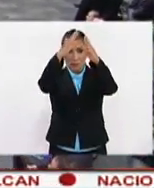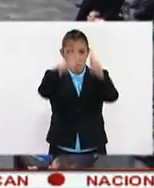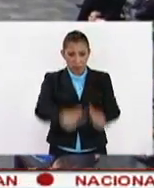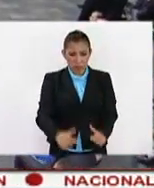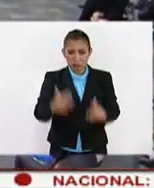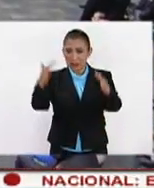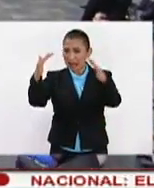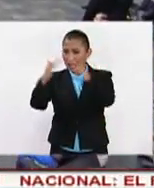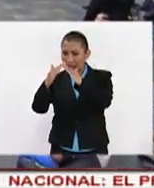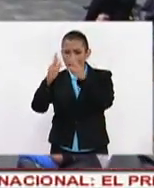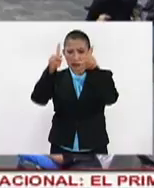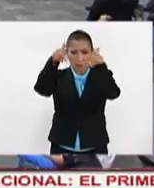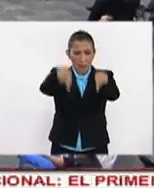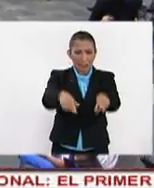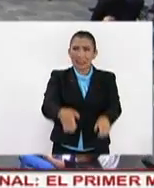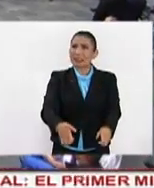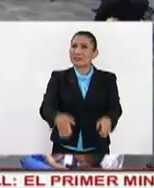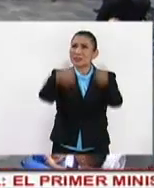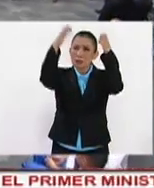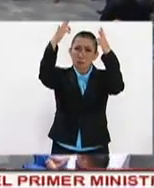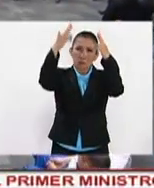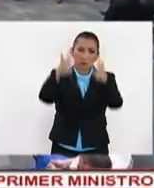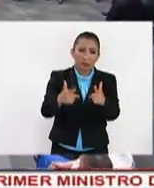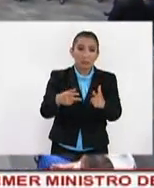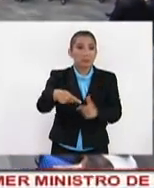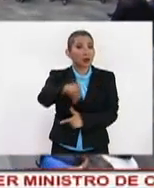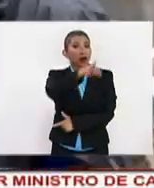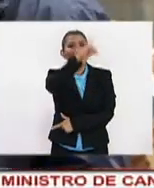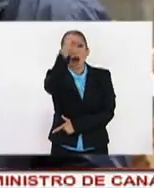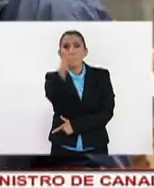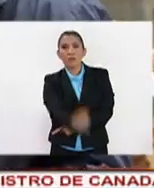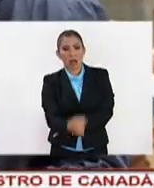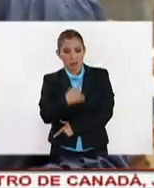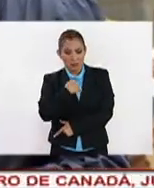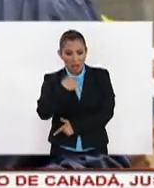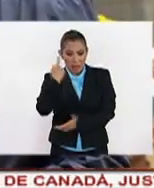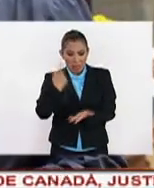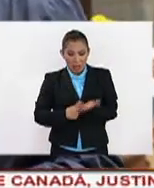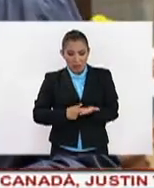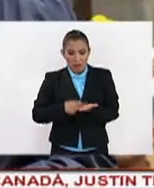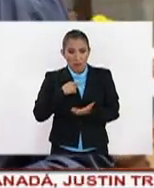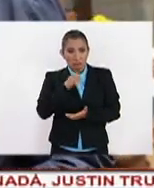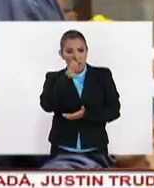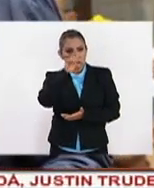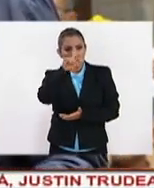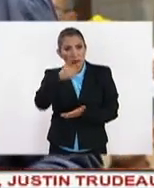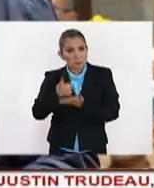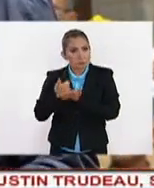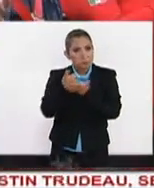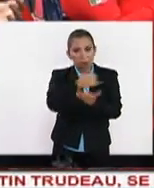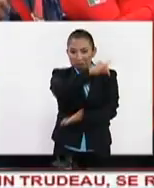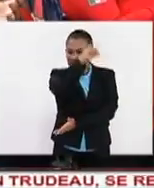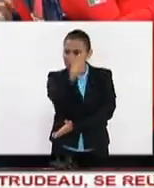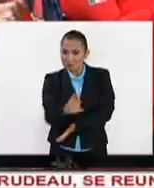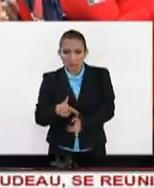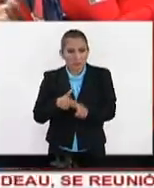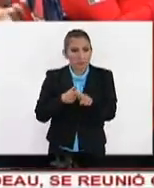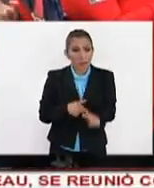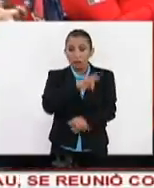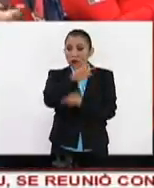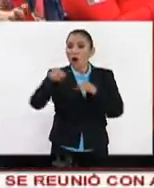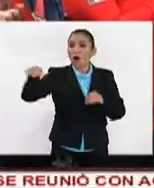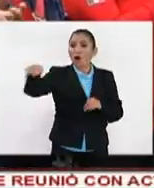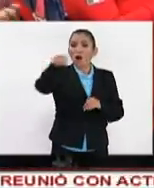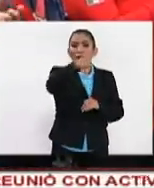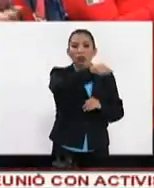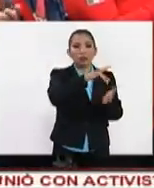casas, puentes y edificios, pero nunca hicieron que se quebrara el espíritu de solidaridad. A todos les tocó